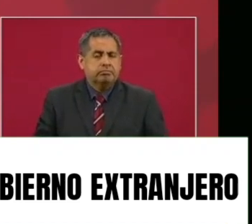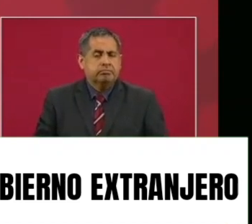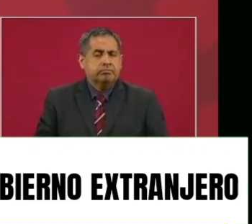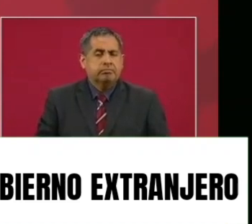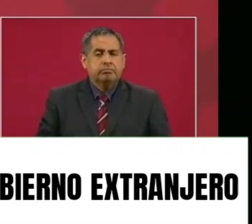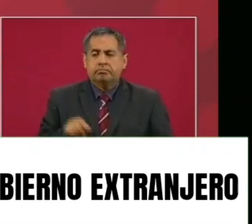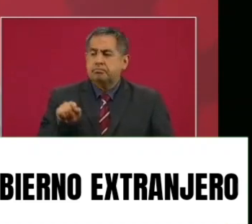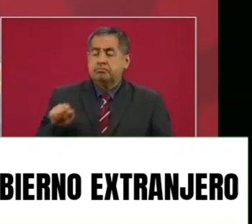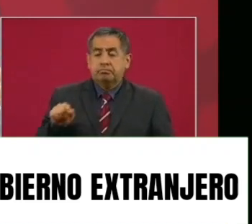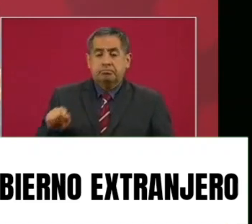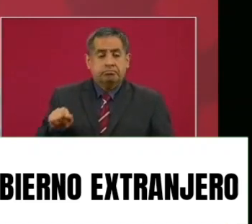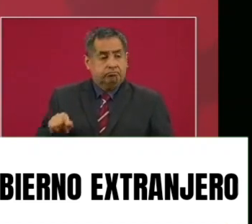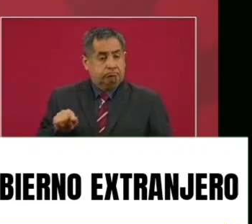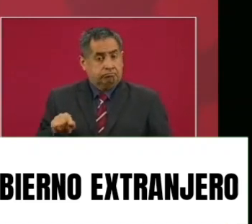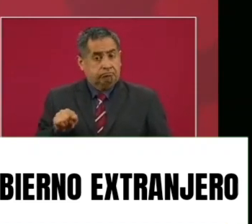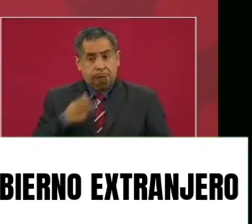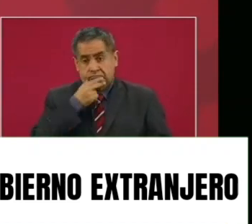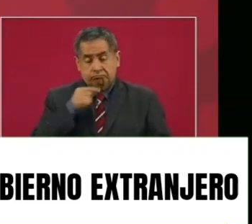envía